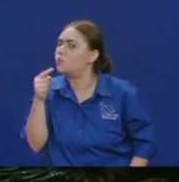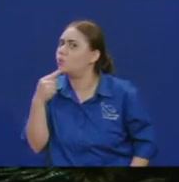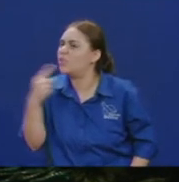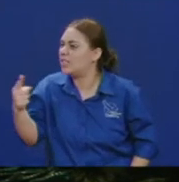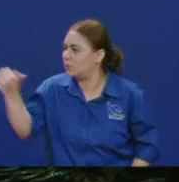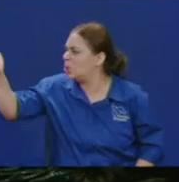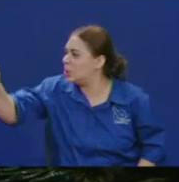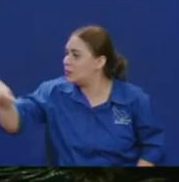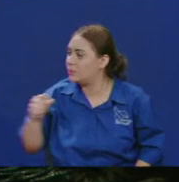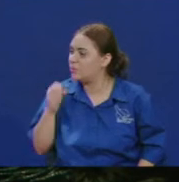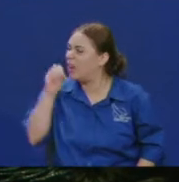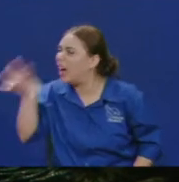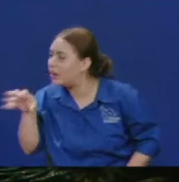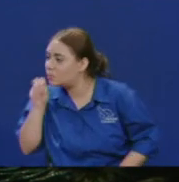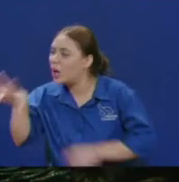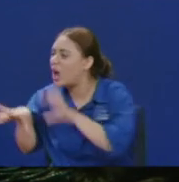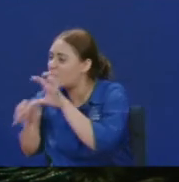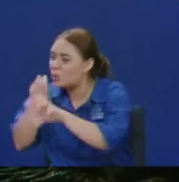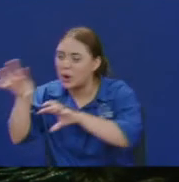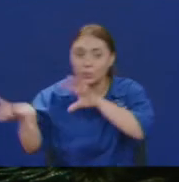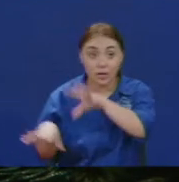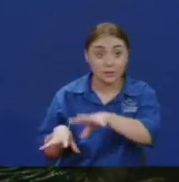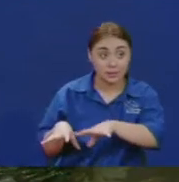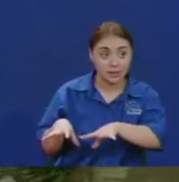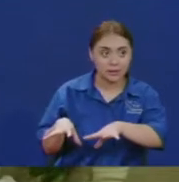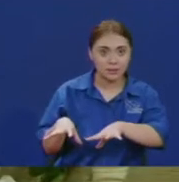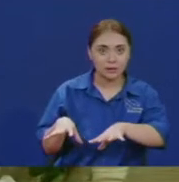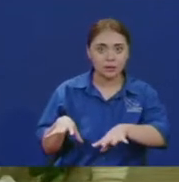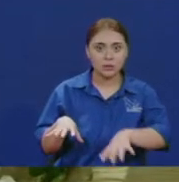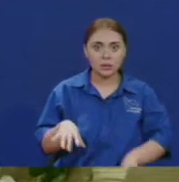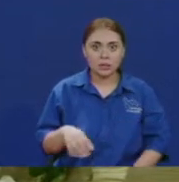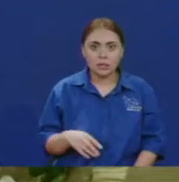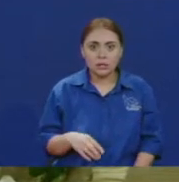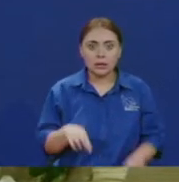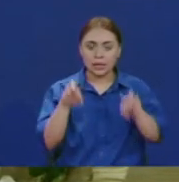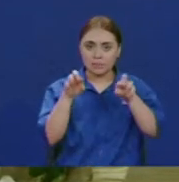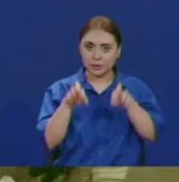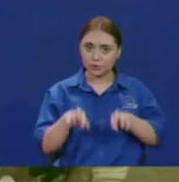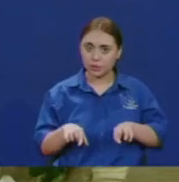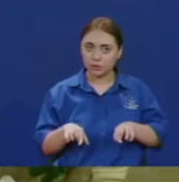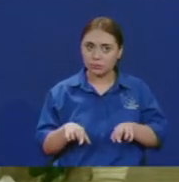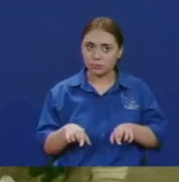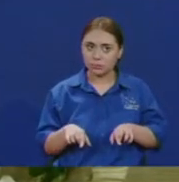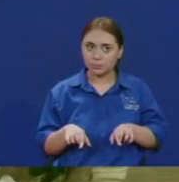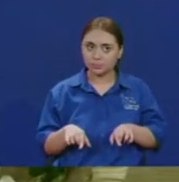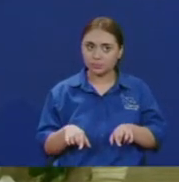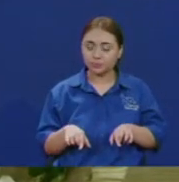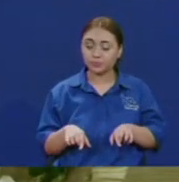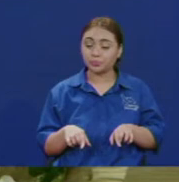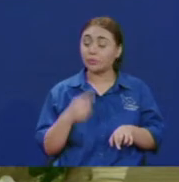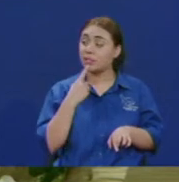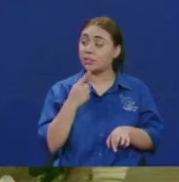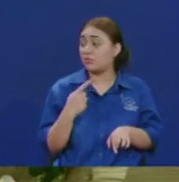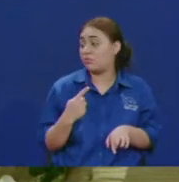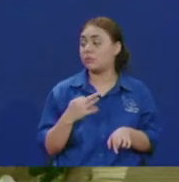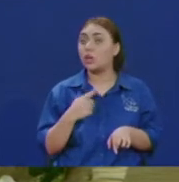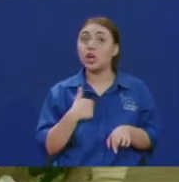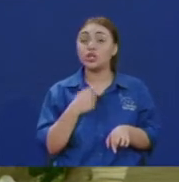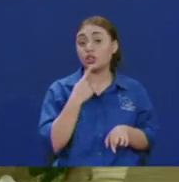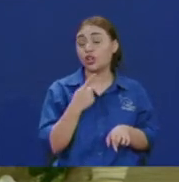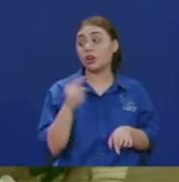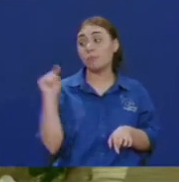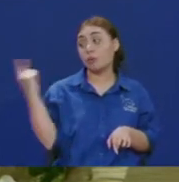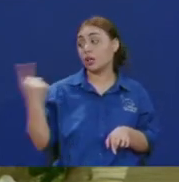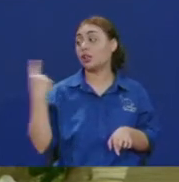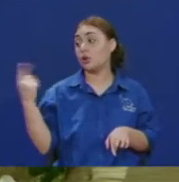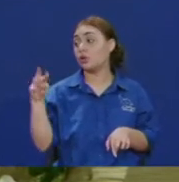Digo, pero ¿por qué? ¿A vos te consta que ese personaje hizo eso? No, pero todos lo dicen. Porque todos lo dicen, lo vas a